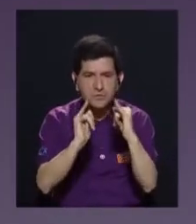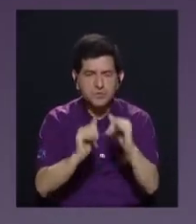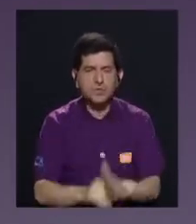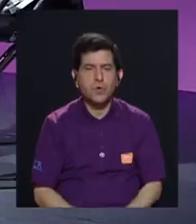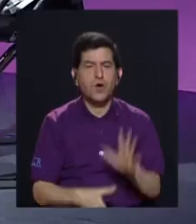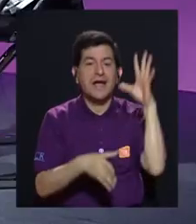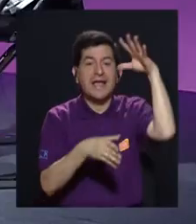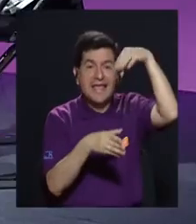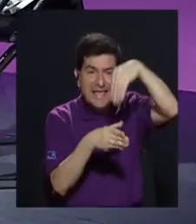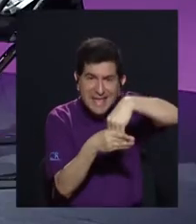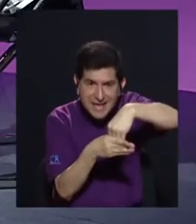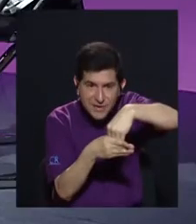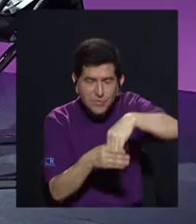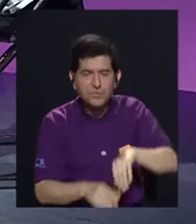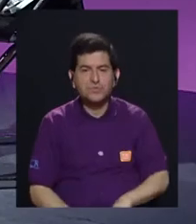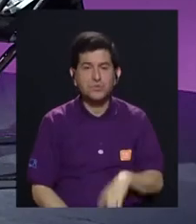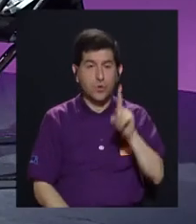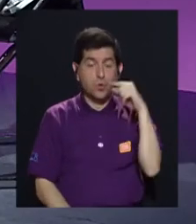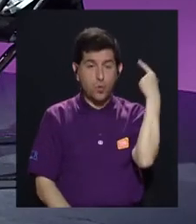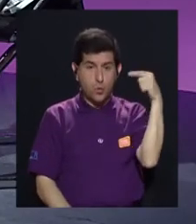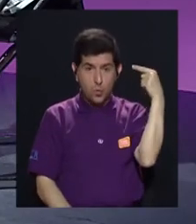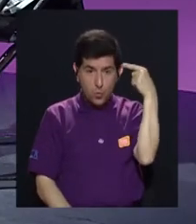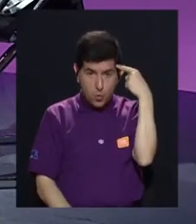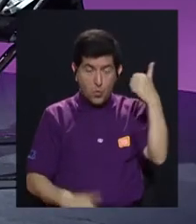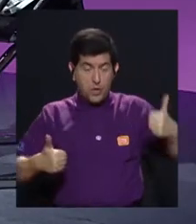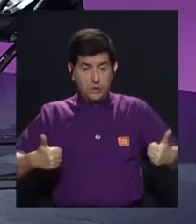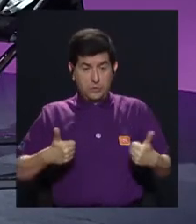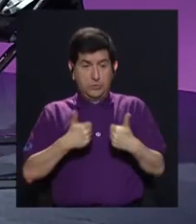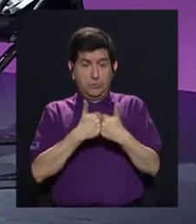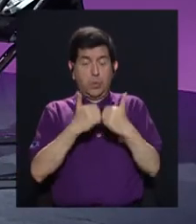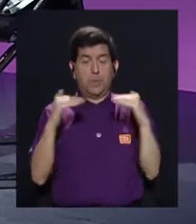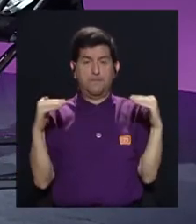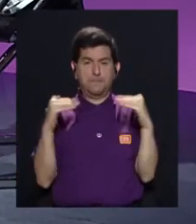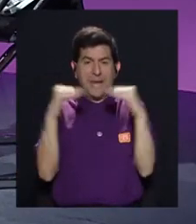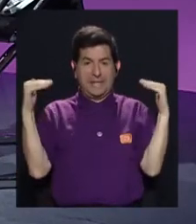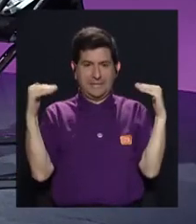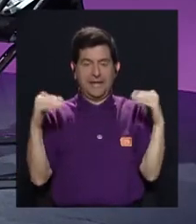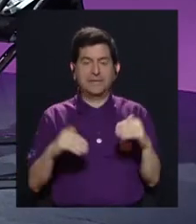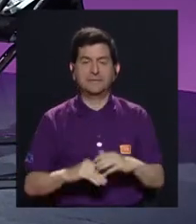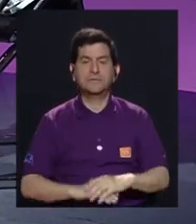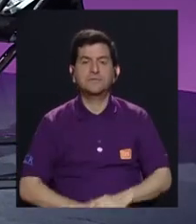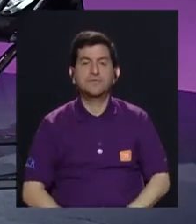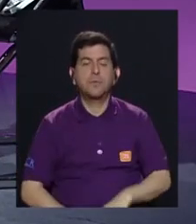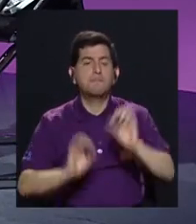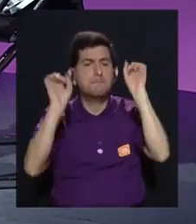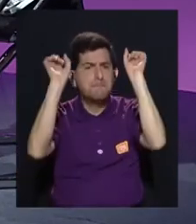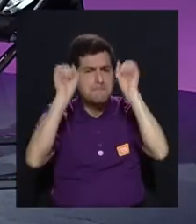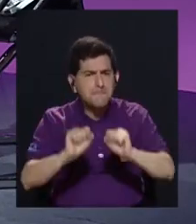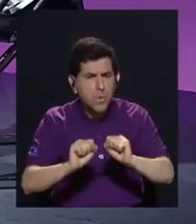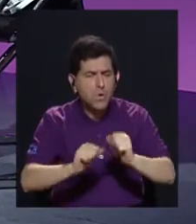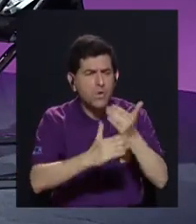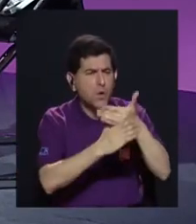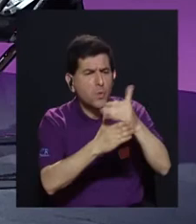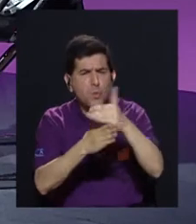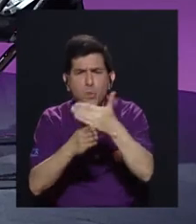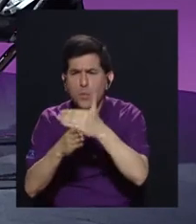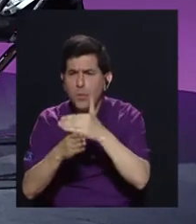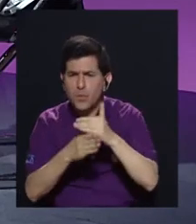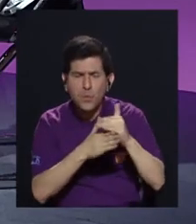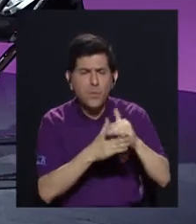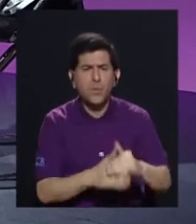inclusión en un gobierno desafiantemente paritario también y que pueda distribuir la